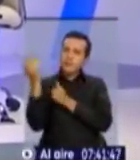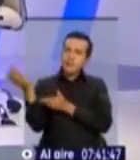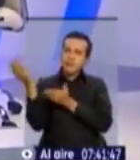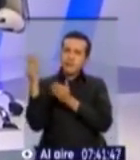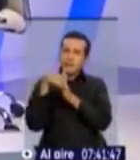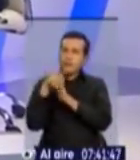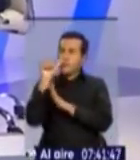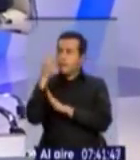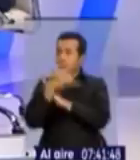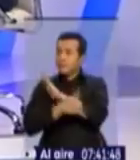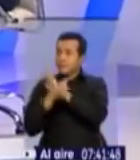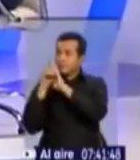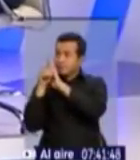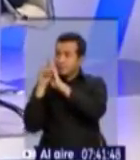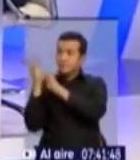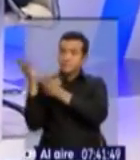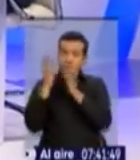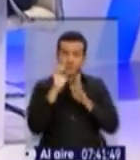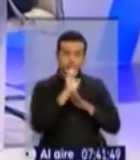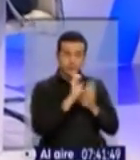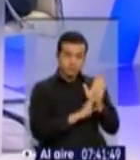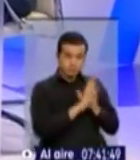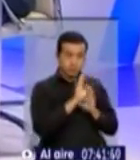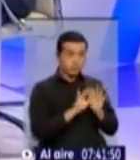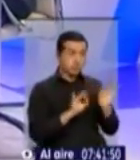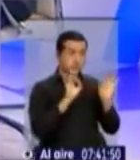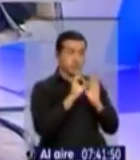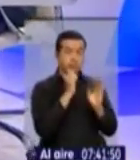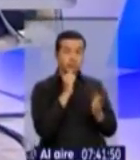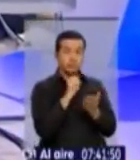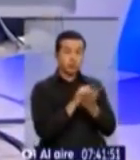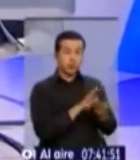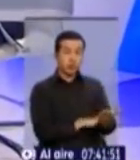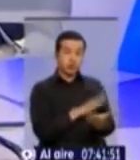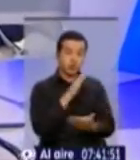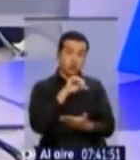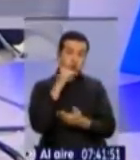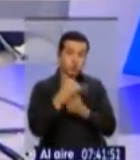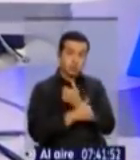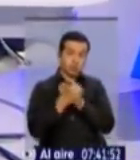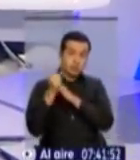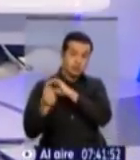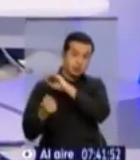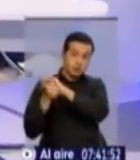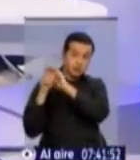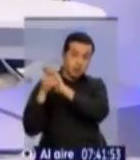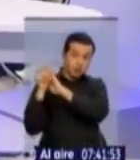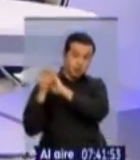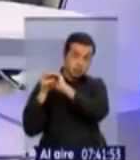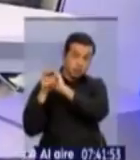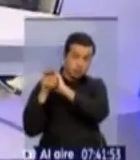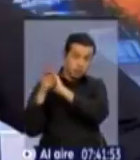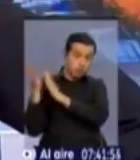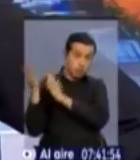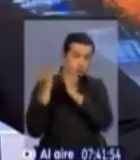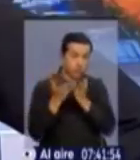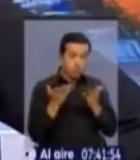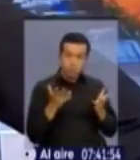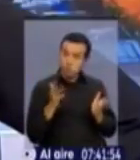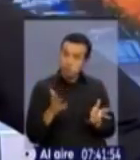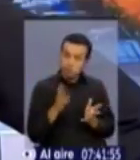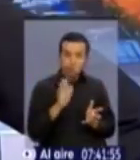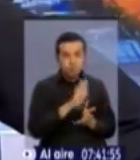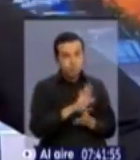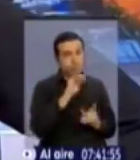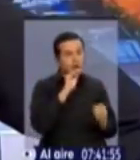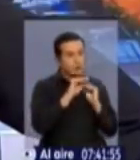extranjeros al ecuador pero hay un proyecto de repatriación de capitales que está orientado a incentivar con la exoneración del